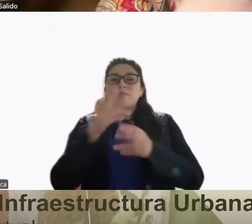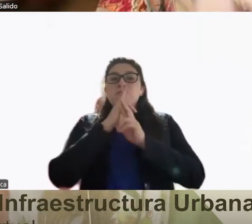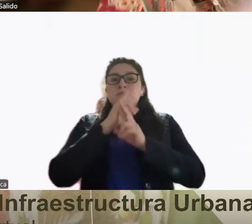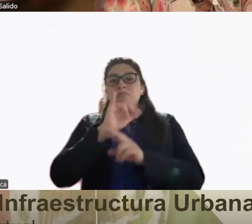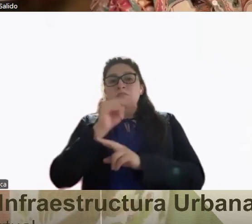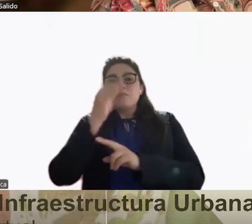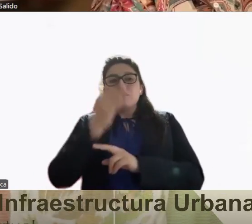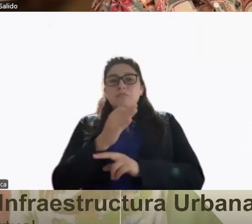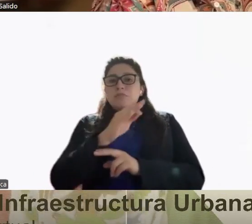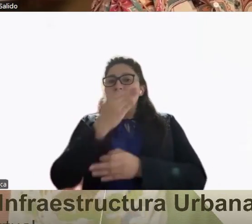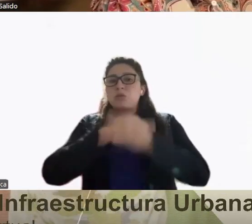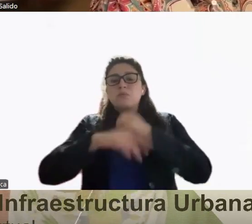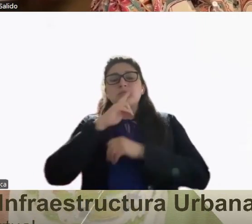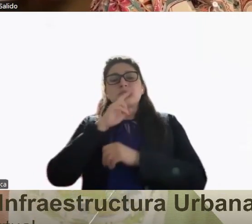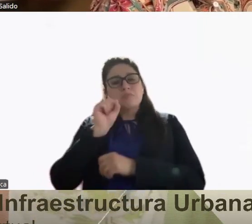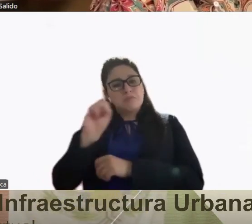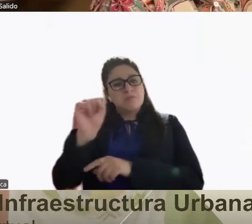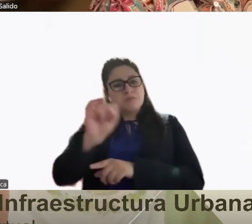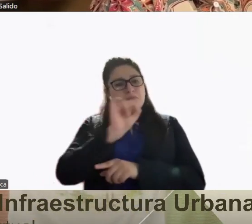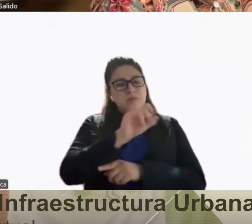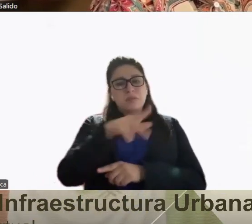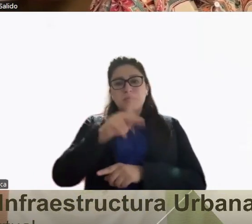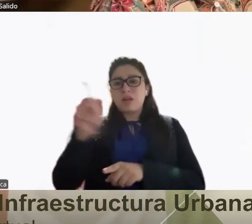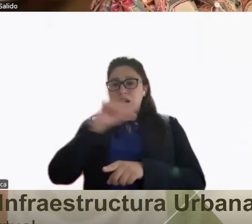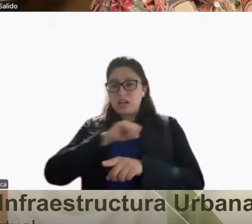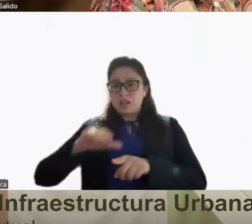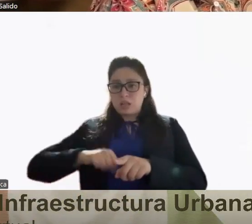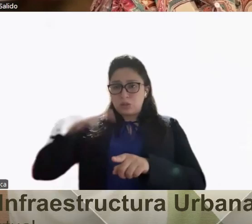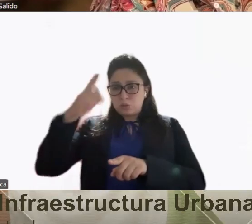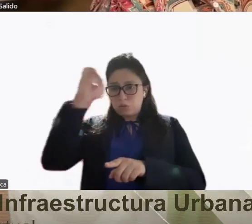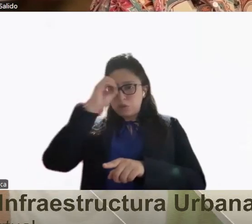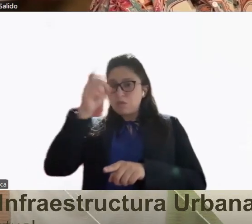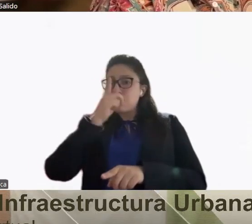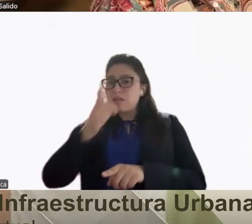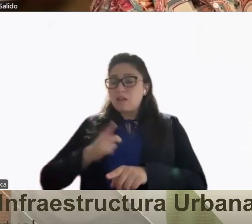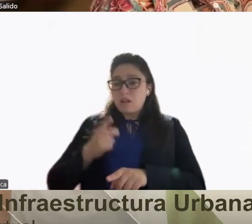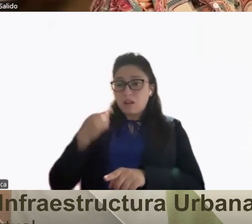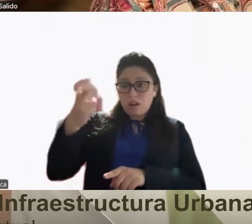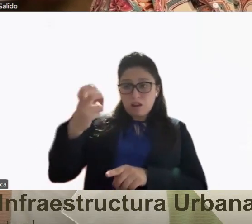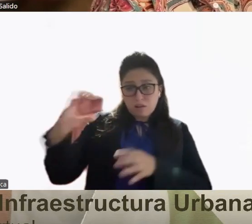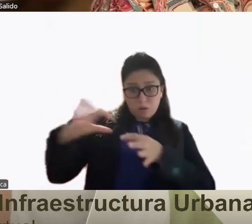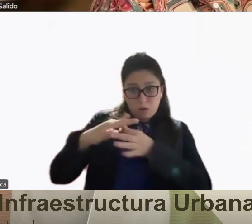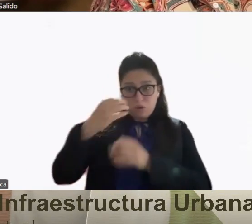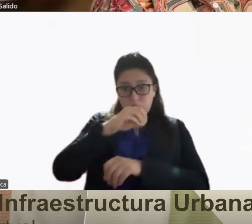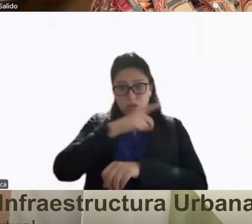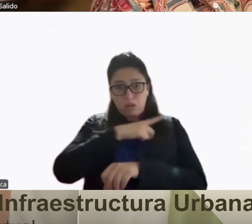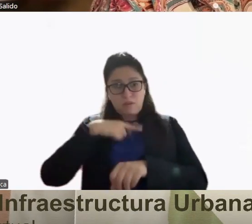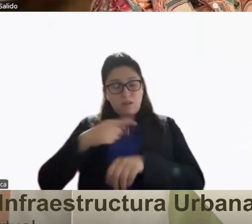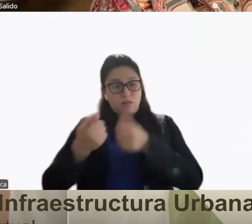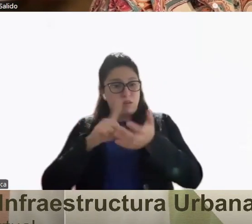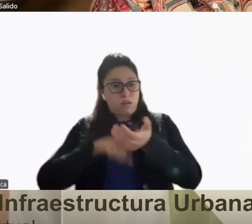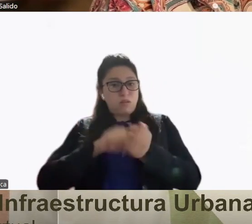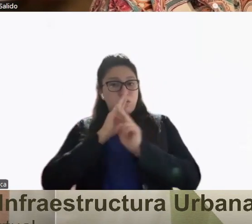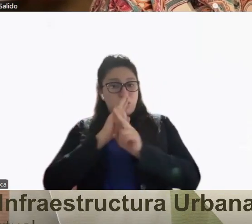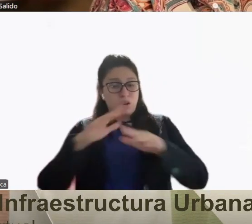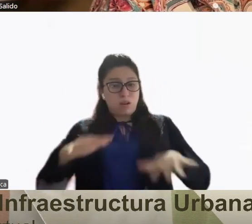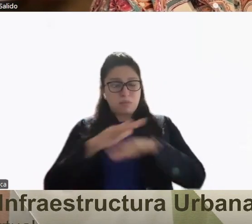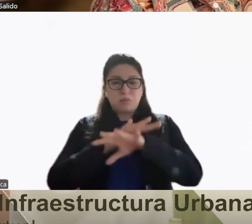alcaldía establece en su documento y establece de manera muy puntual que a ella le presentaron